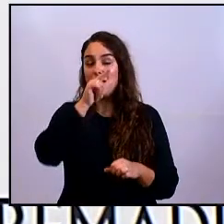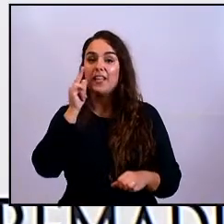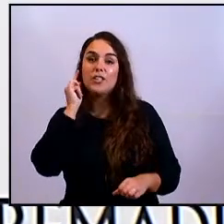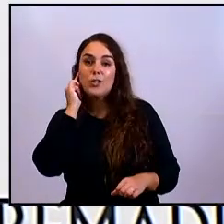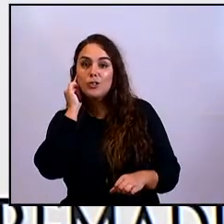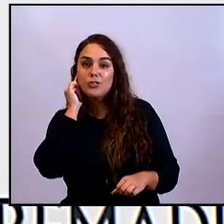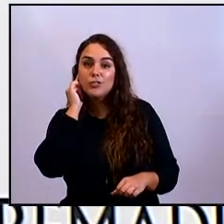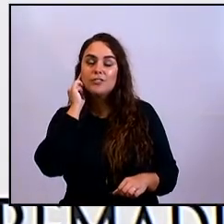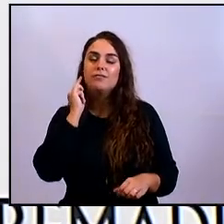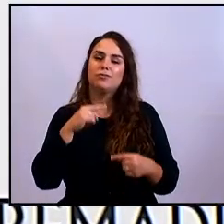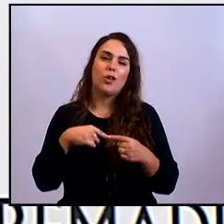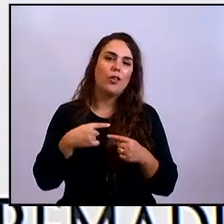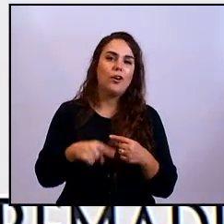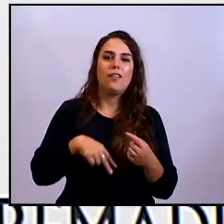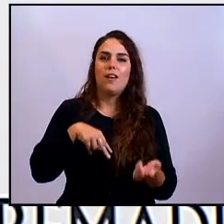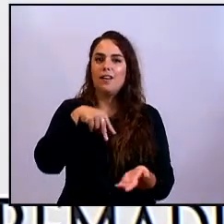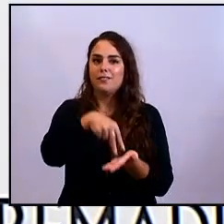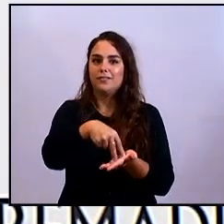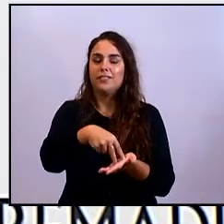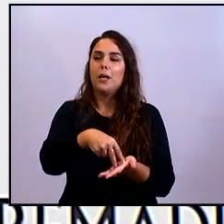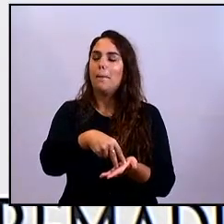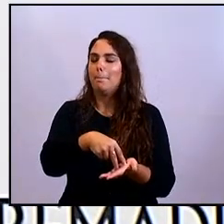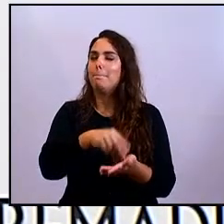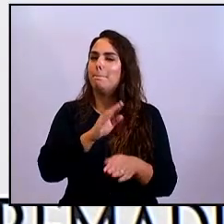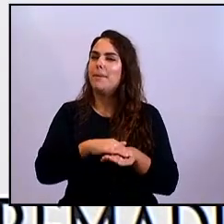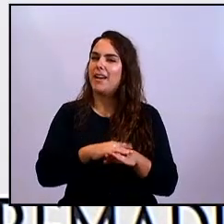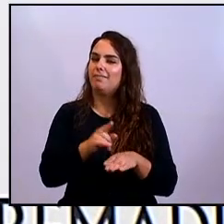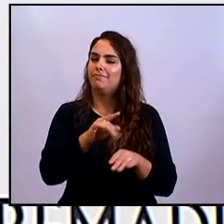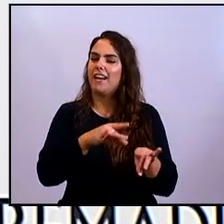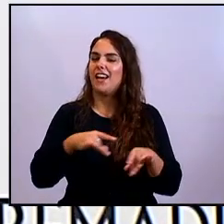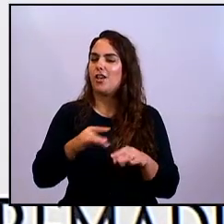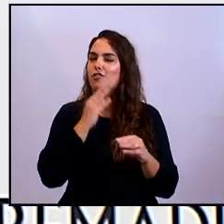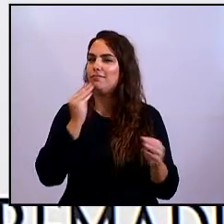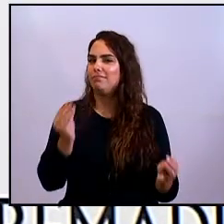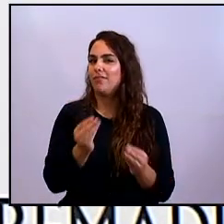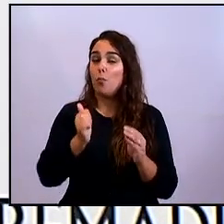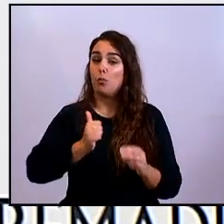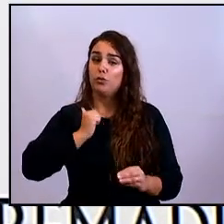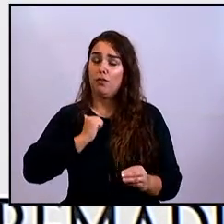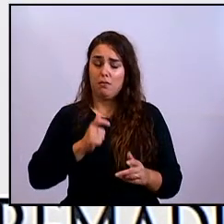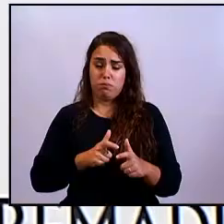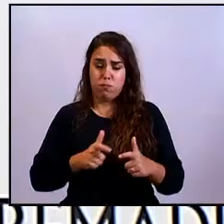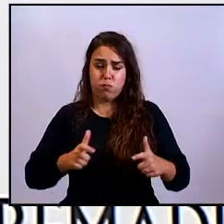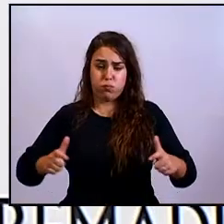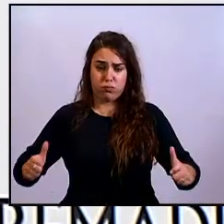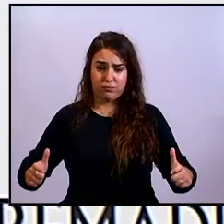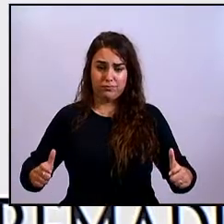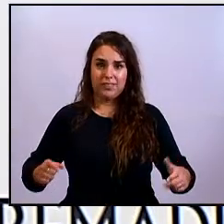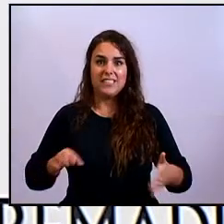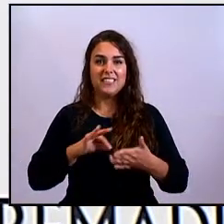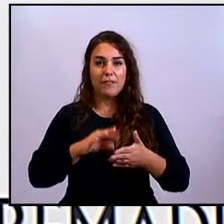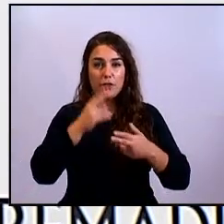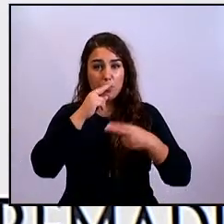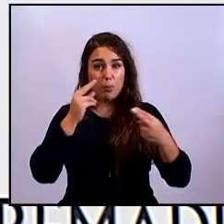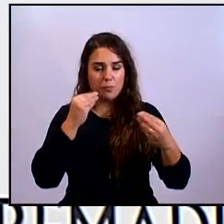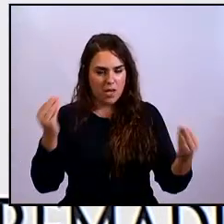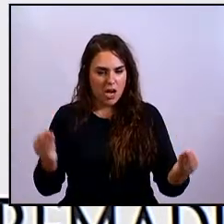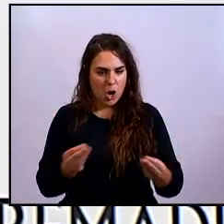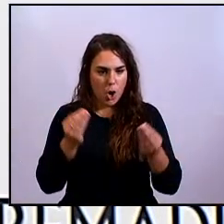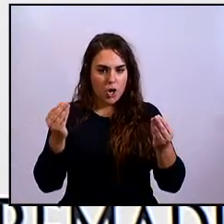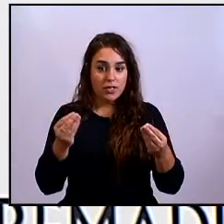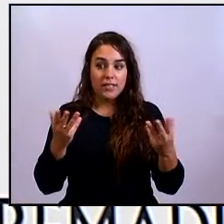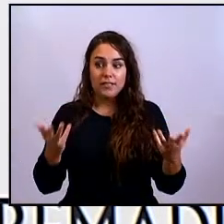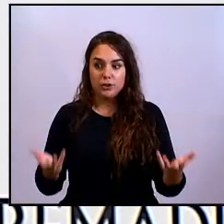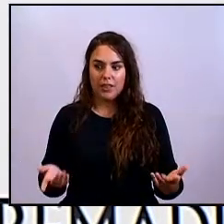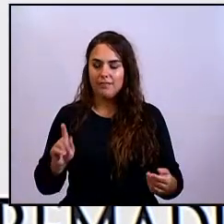que se levanta cada día para contribuir a una región con más oportunidades, a una región con mejores servicios públicos y eso también